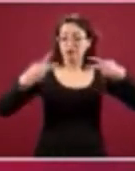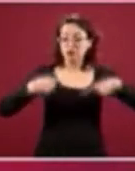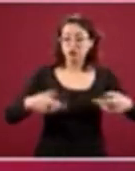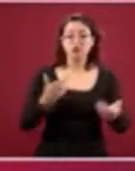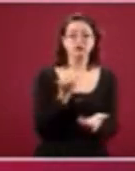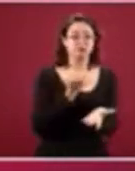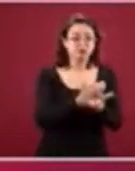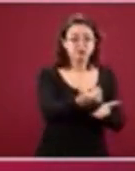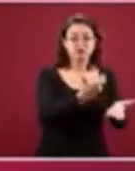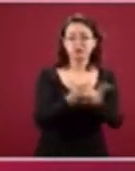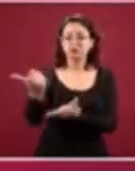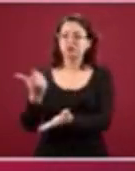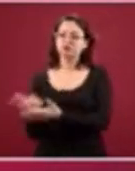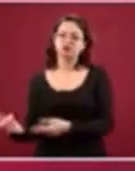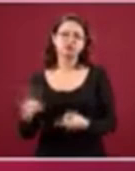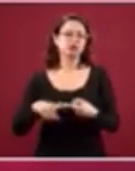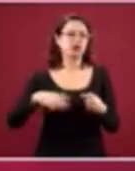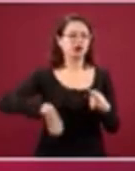mayores,